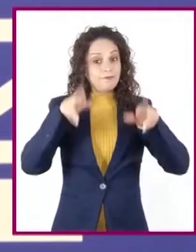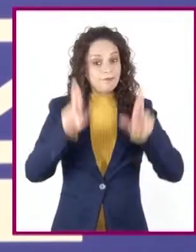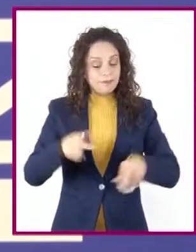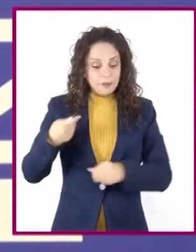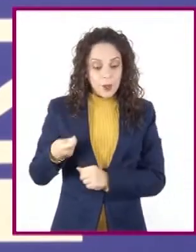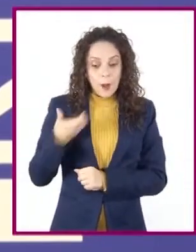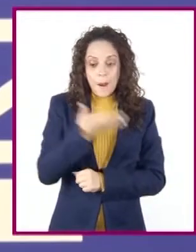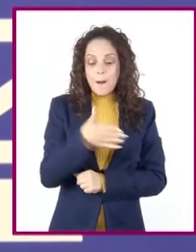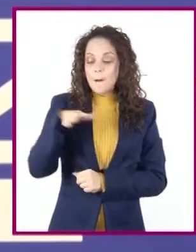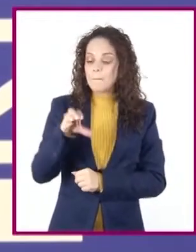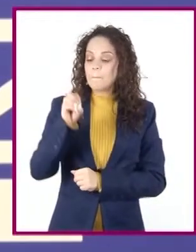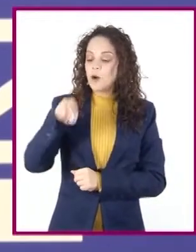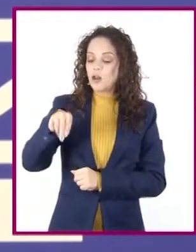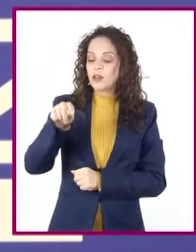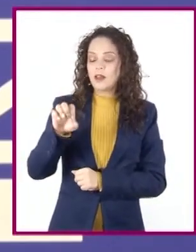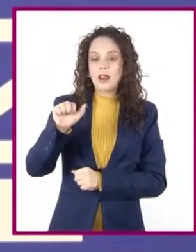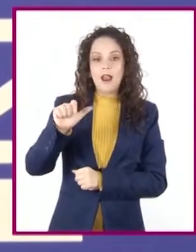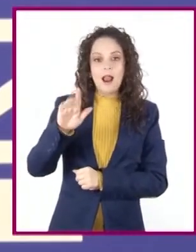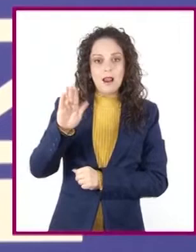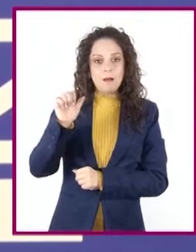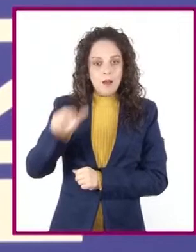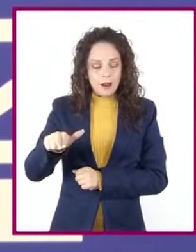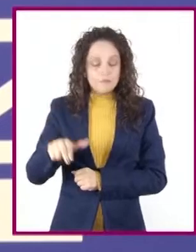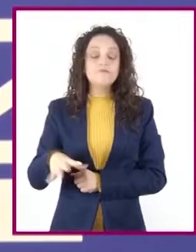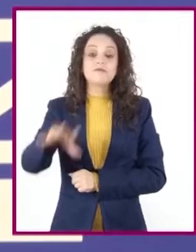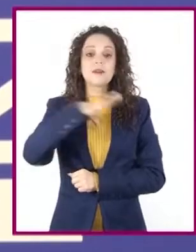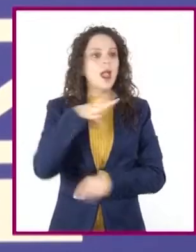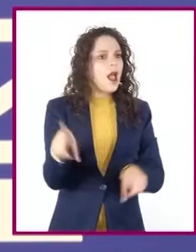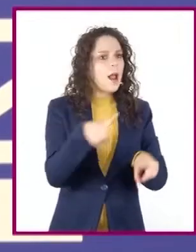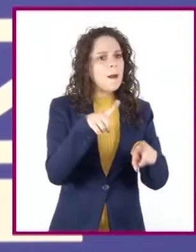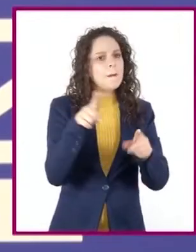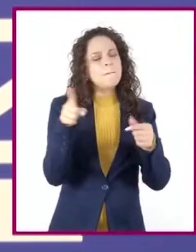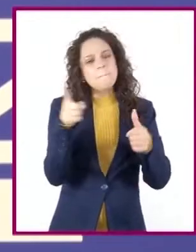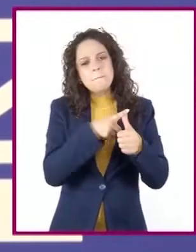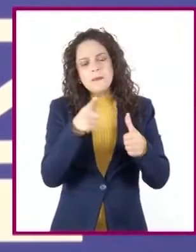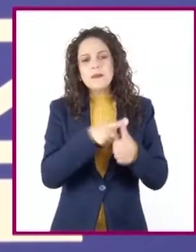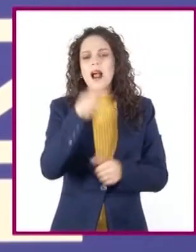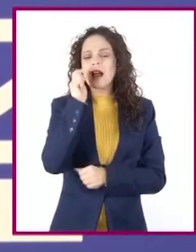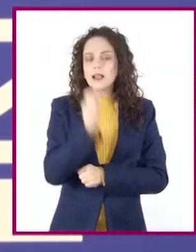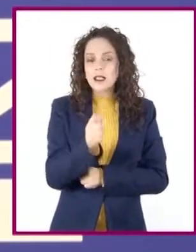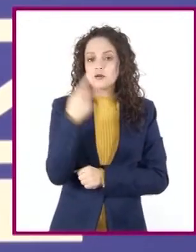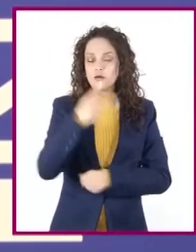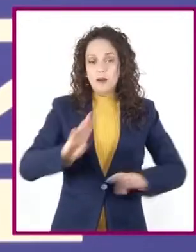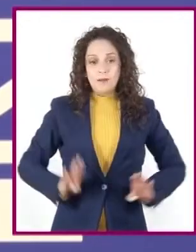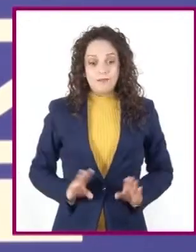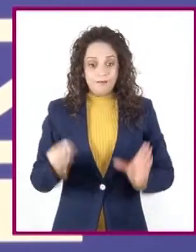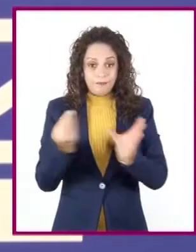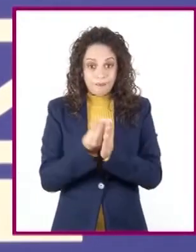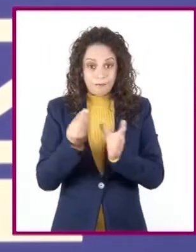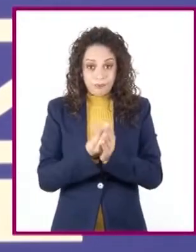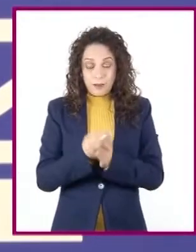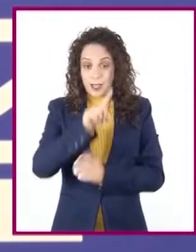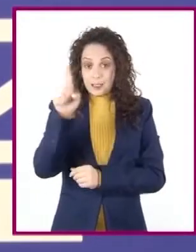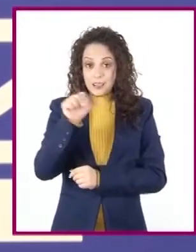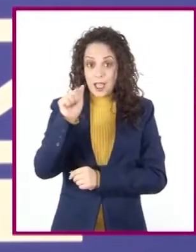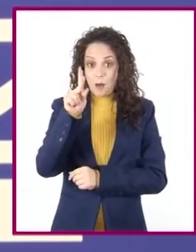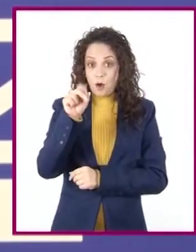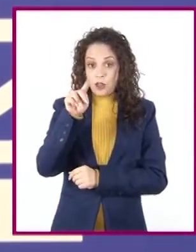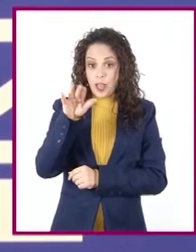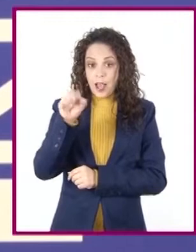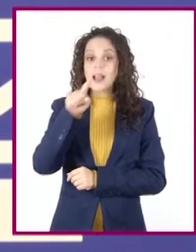Albán. Reconocerán las principales características de los zapotecas, es decir, sus